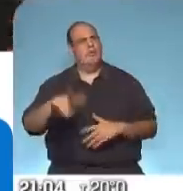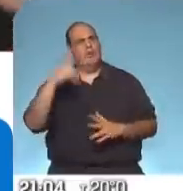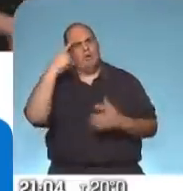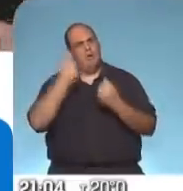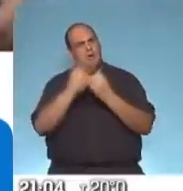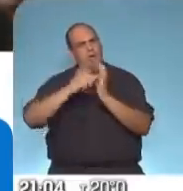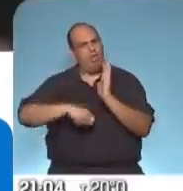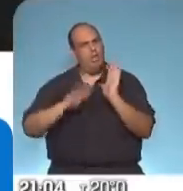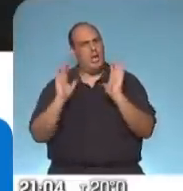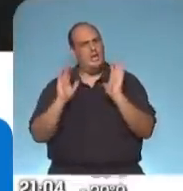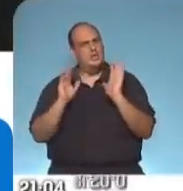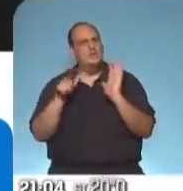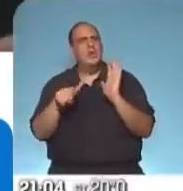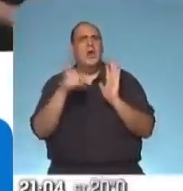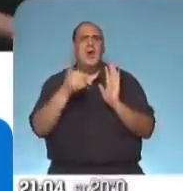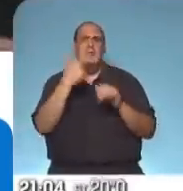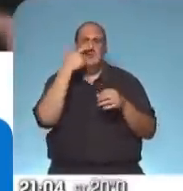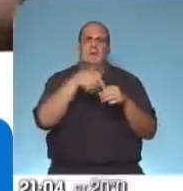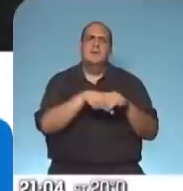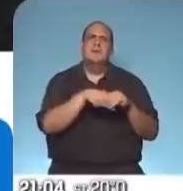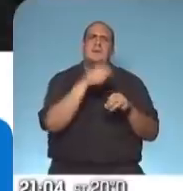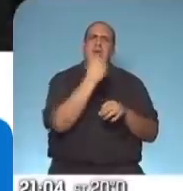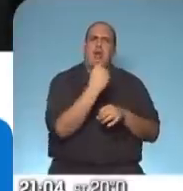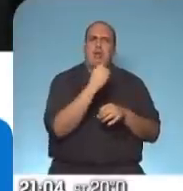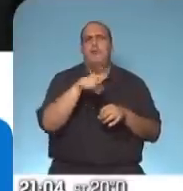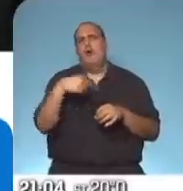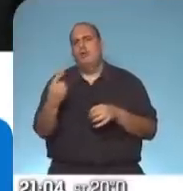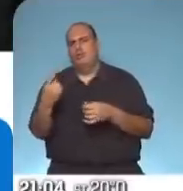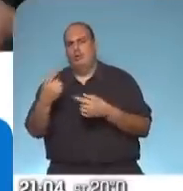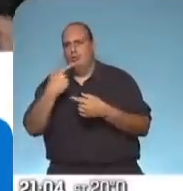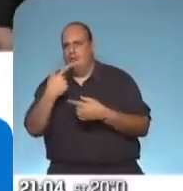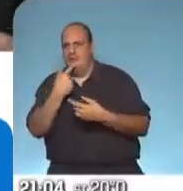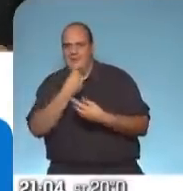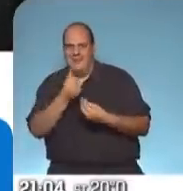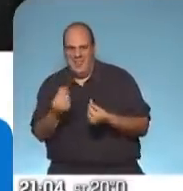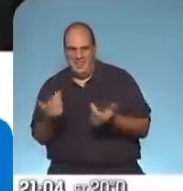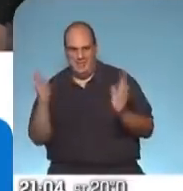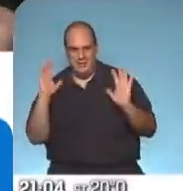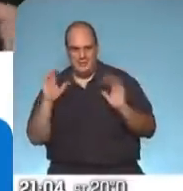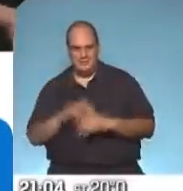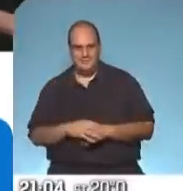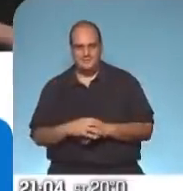un precio del petróleo financiero y otro precio del petróleo físico. Entonces, como